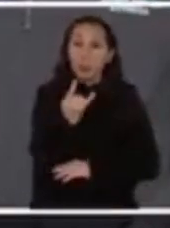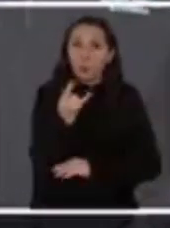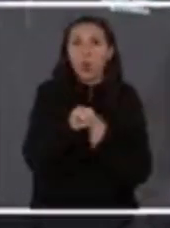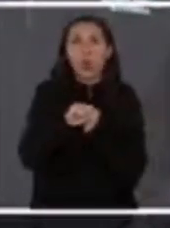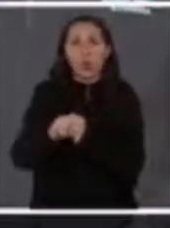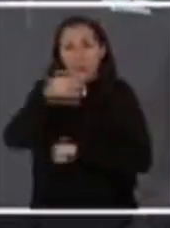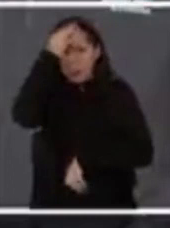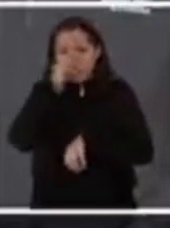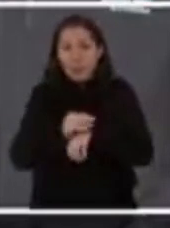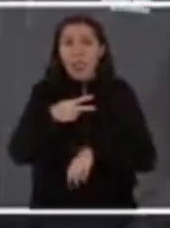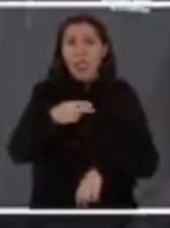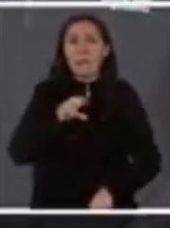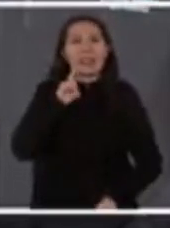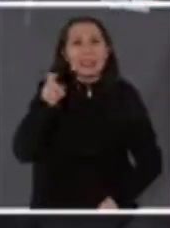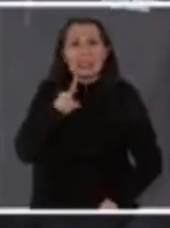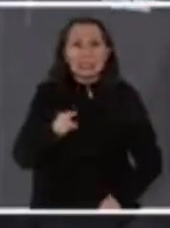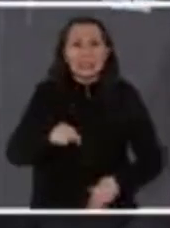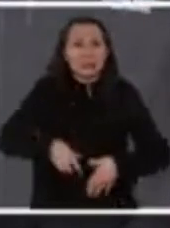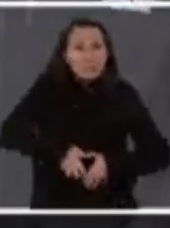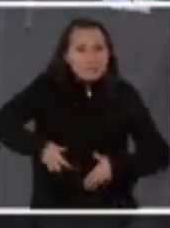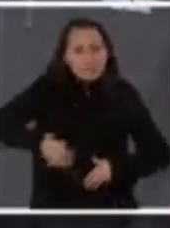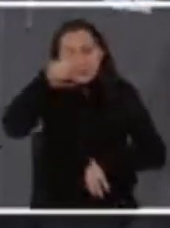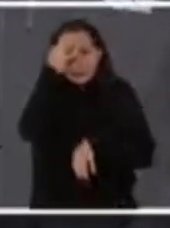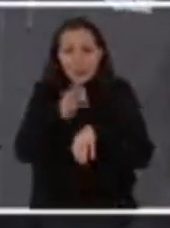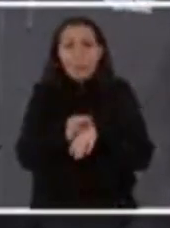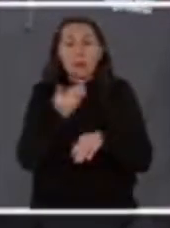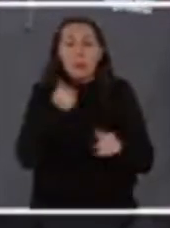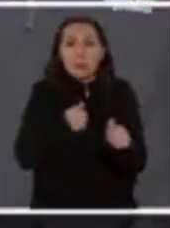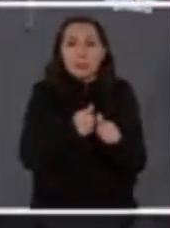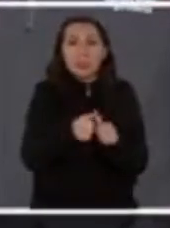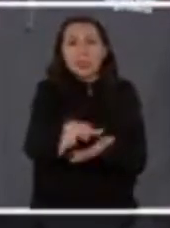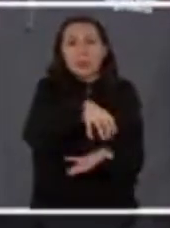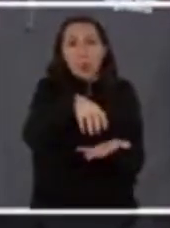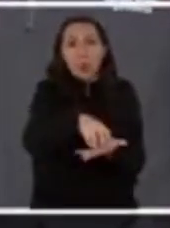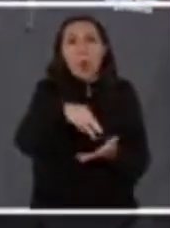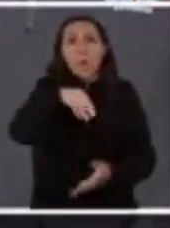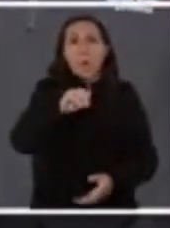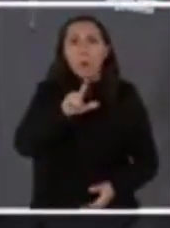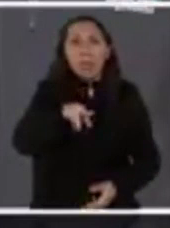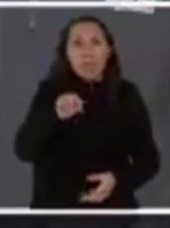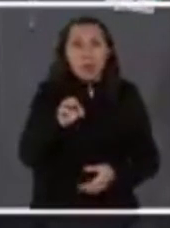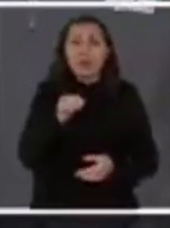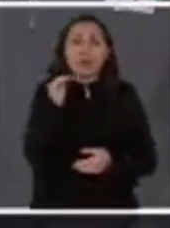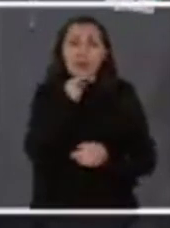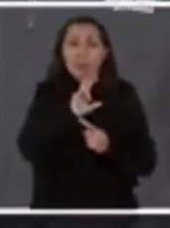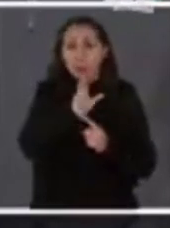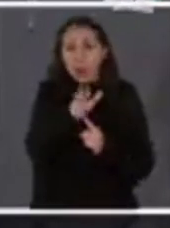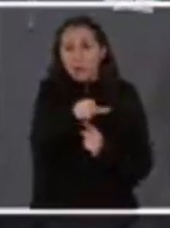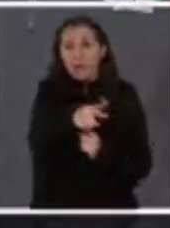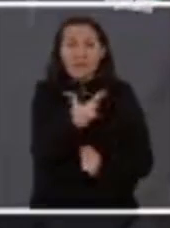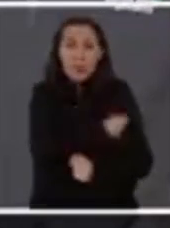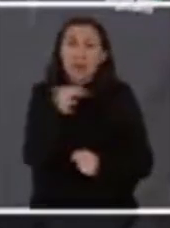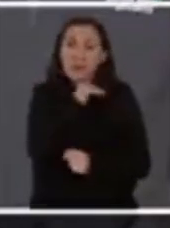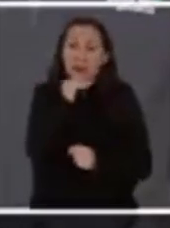contra la hepatitis, para que sepan. Recién en el sector del Molino, una de las cosas que nos pedía la gente es que lleguemos rápido con las vacunas,